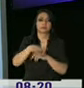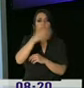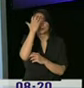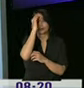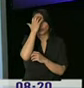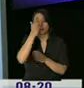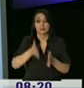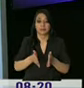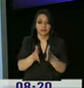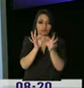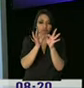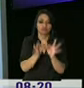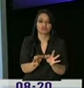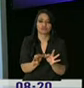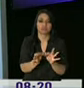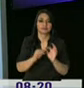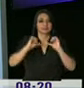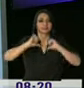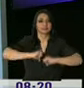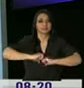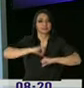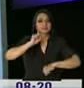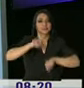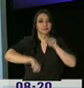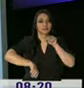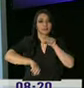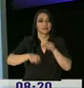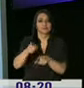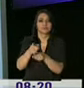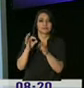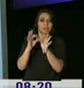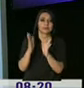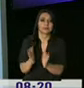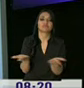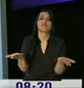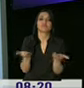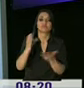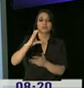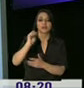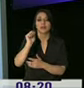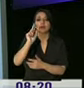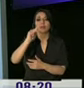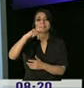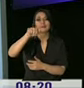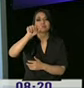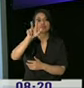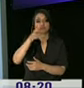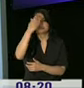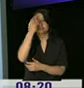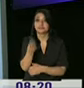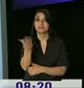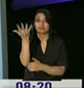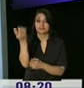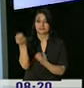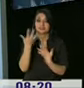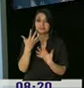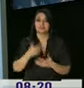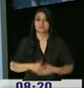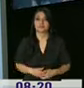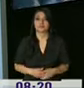vías, se encuentran en mal estado. Así que, Sofía, ahí en Caupicho, ¿qué es lo que sucede? Buenos días, adelante.